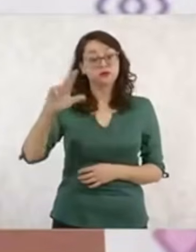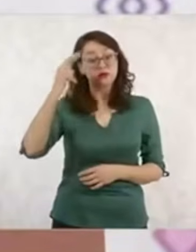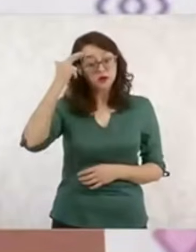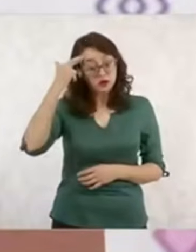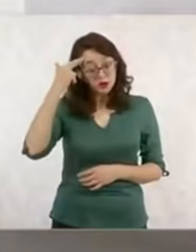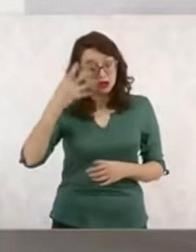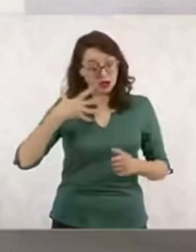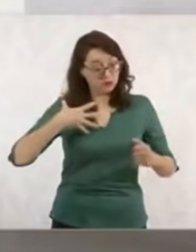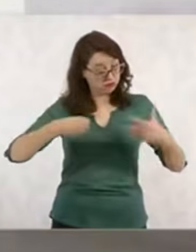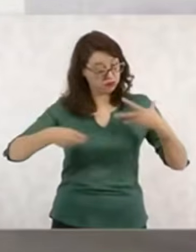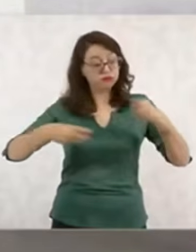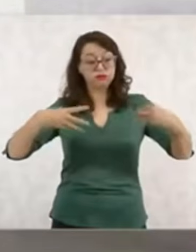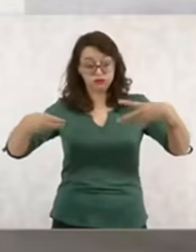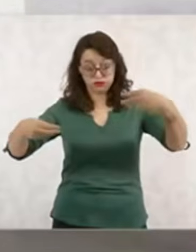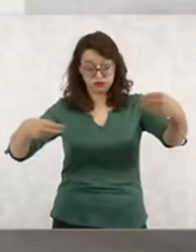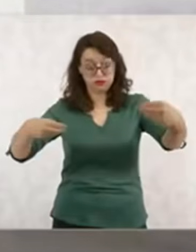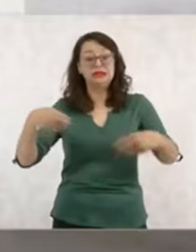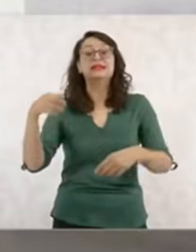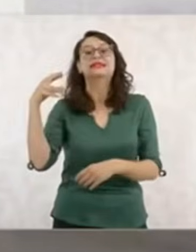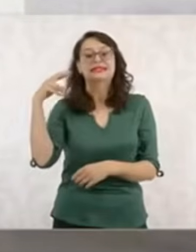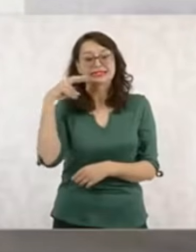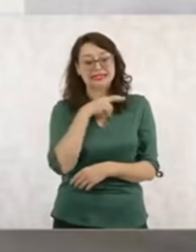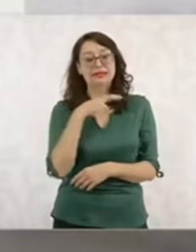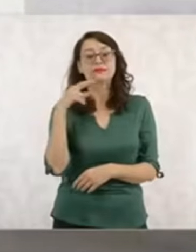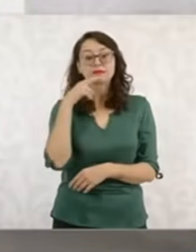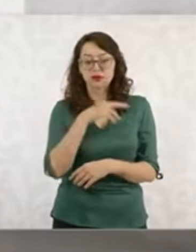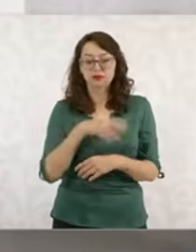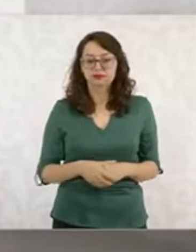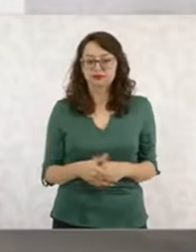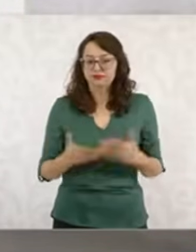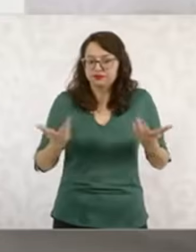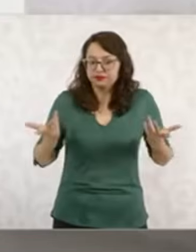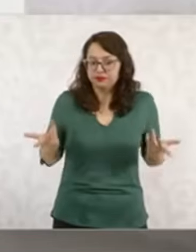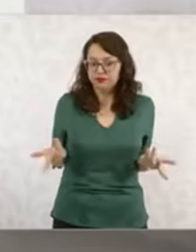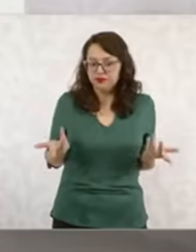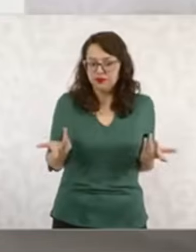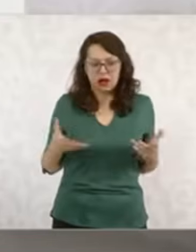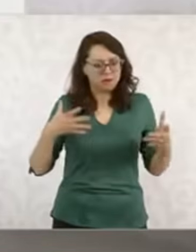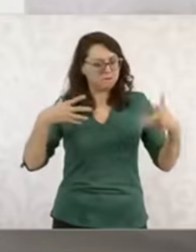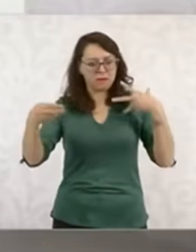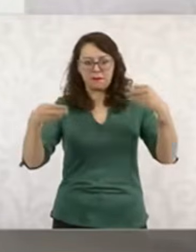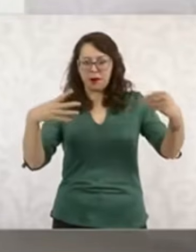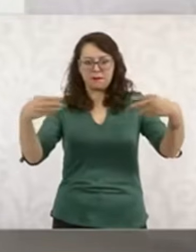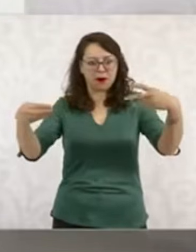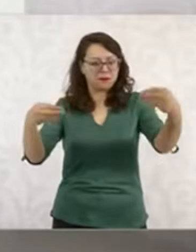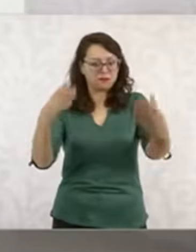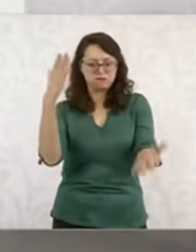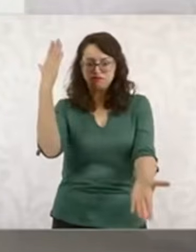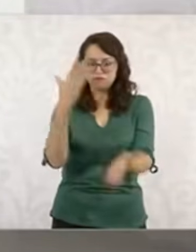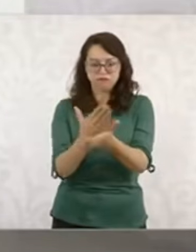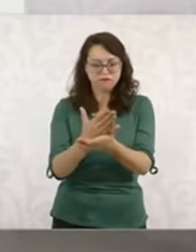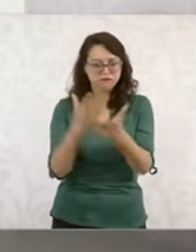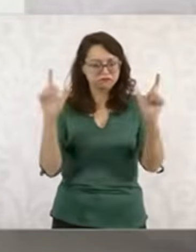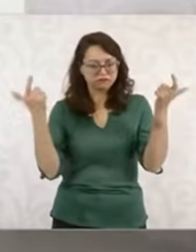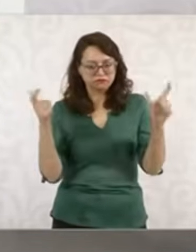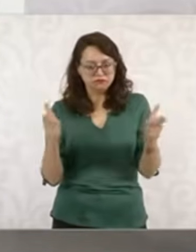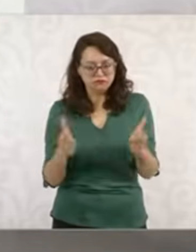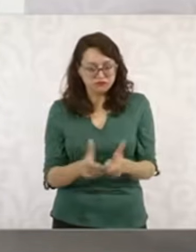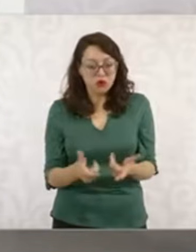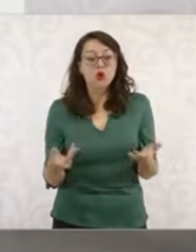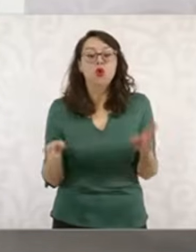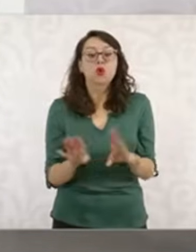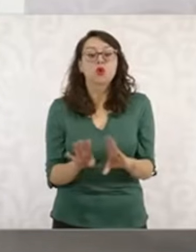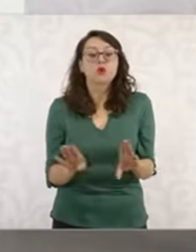contagioso. Entonces, la única manera de controlar el sarampión para lograr su disminución